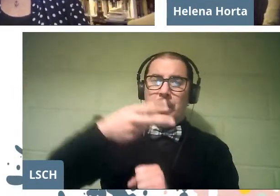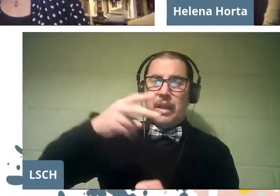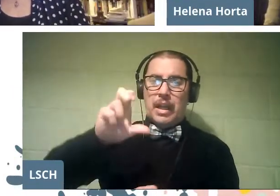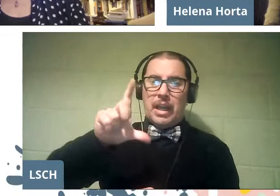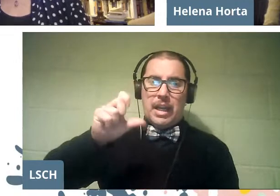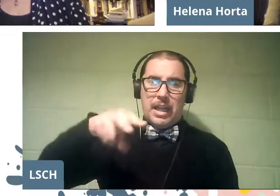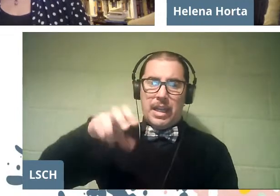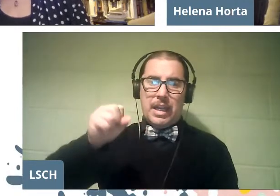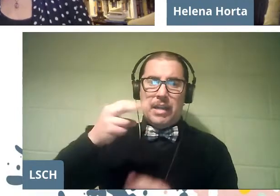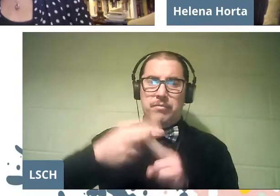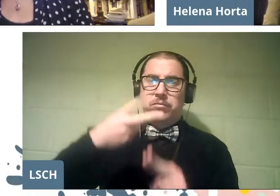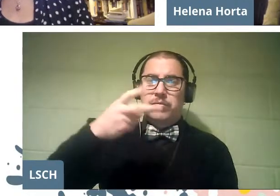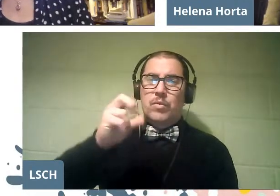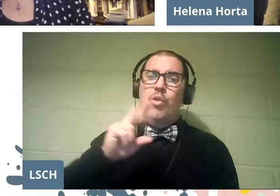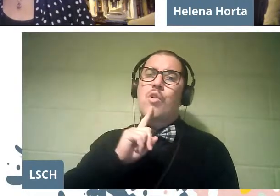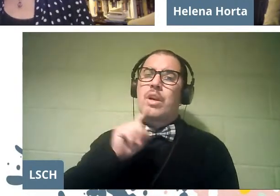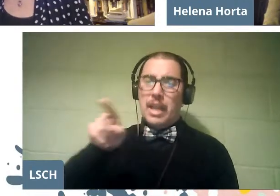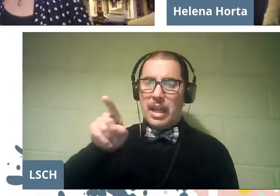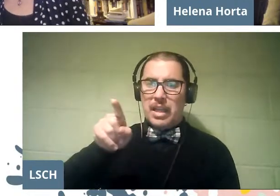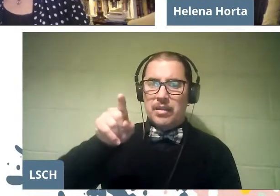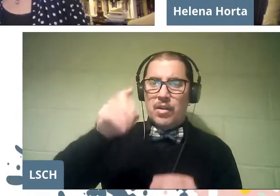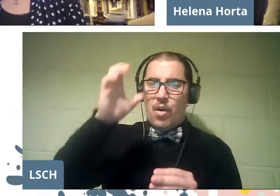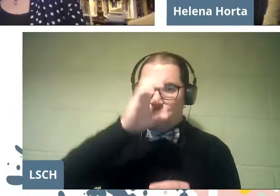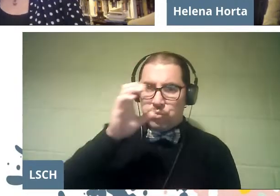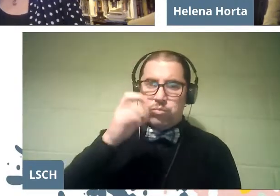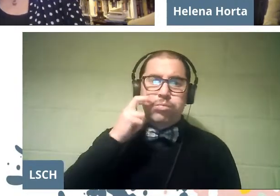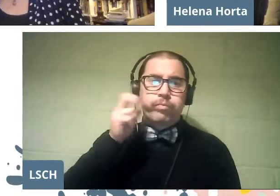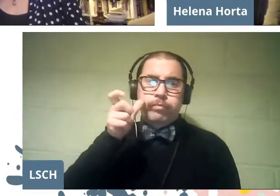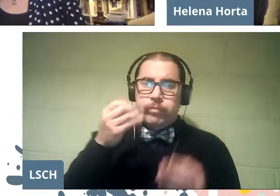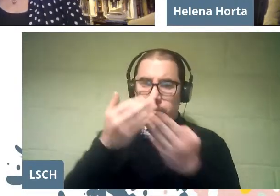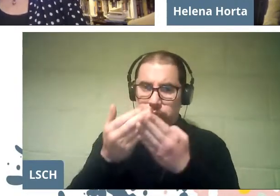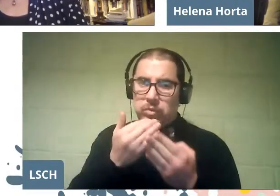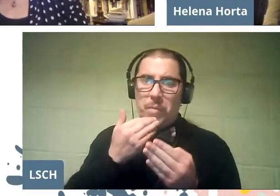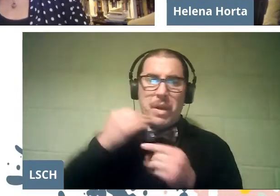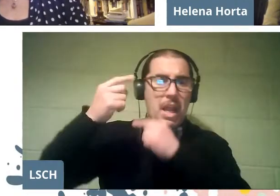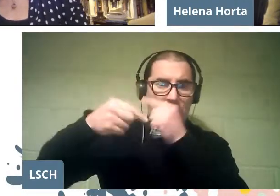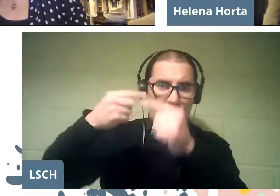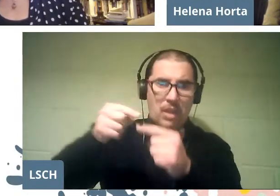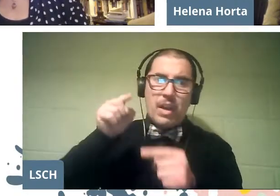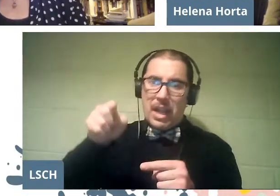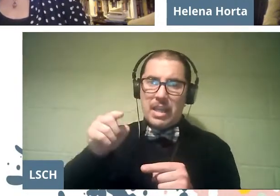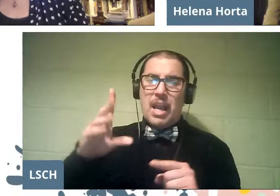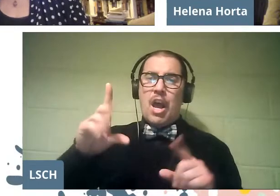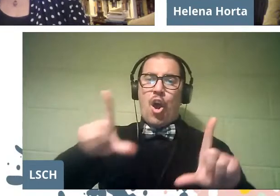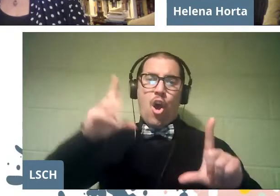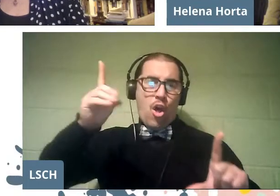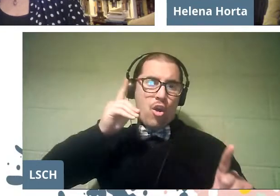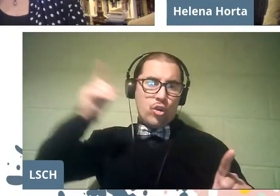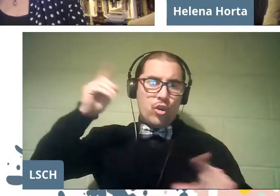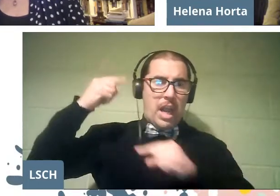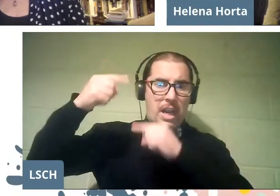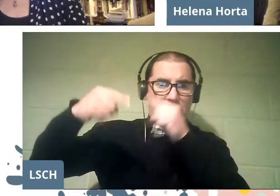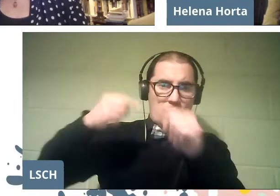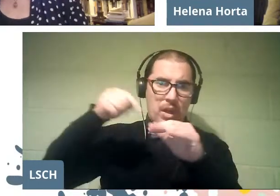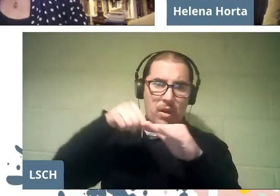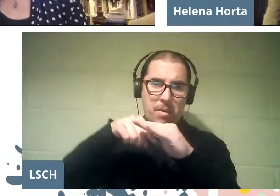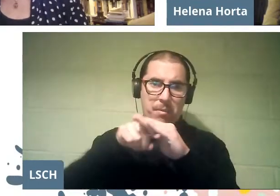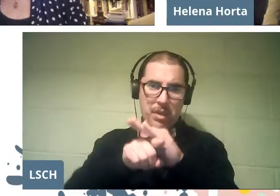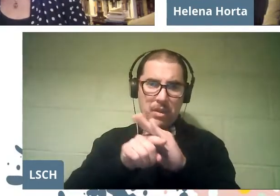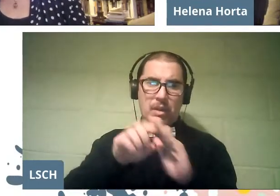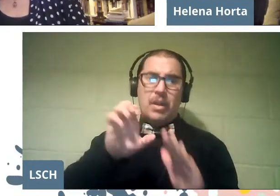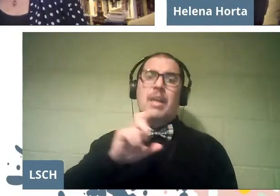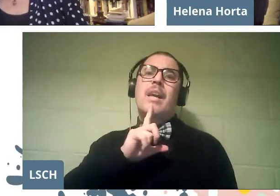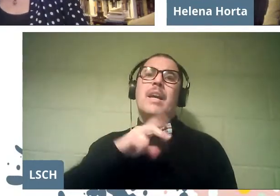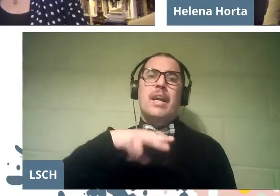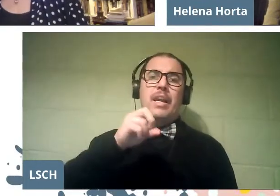Elena Horta, arqueóloga e historiadora del arte, doctora en Historia con mención en